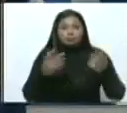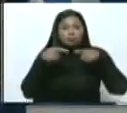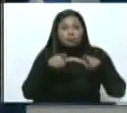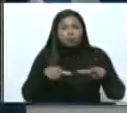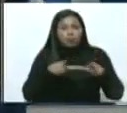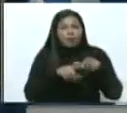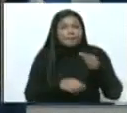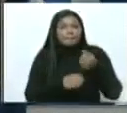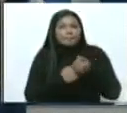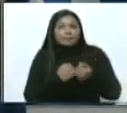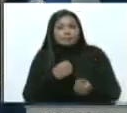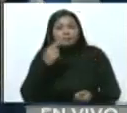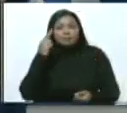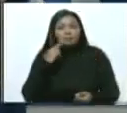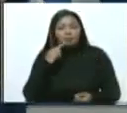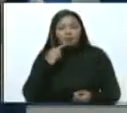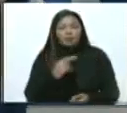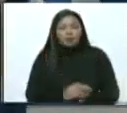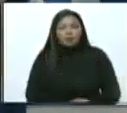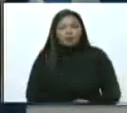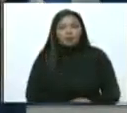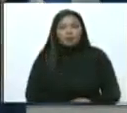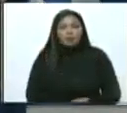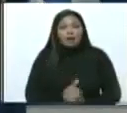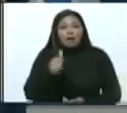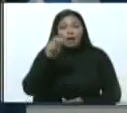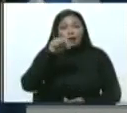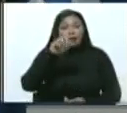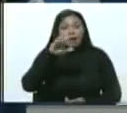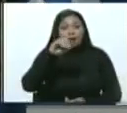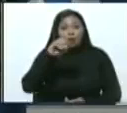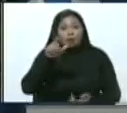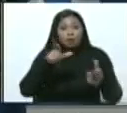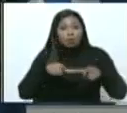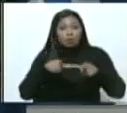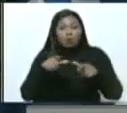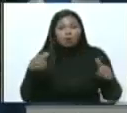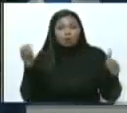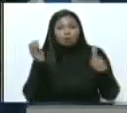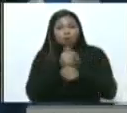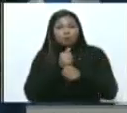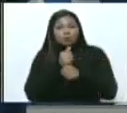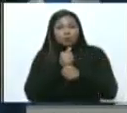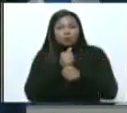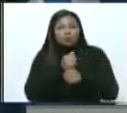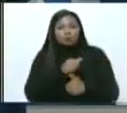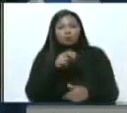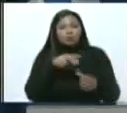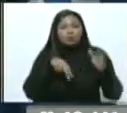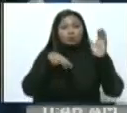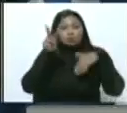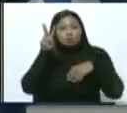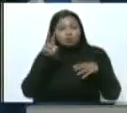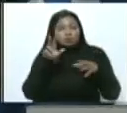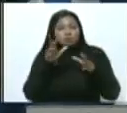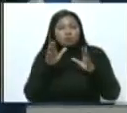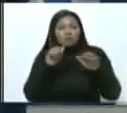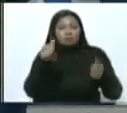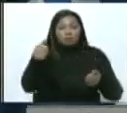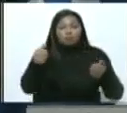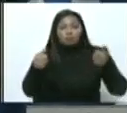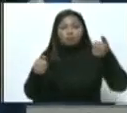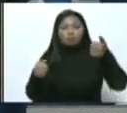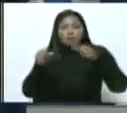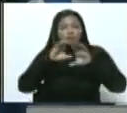base Simón Bolívar, ubicada en Anaco, y allí se logró incautar 12 gandolas con tentiva de